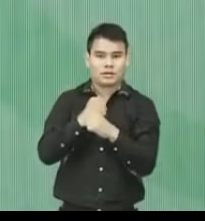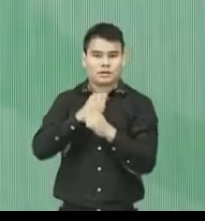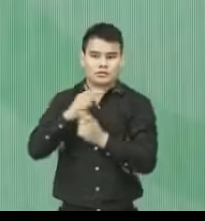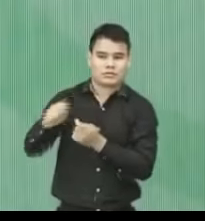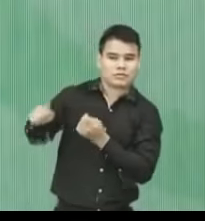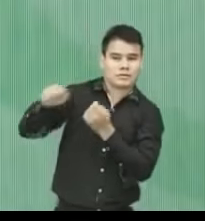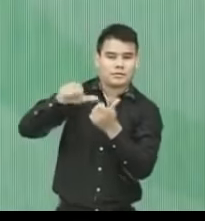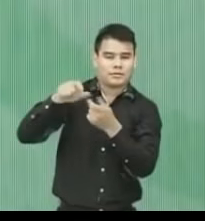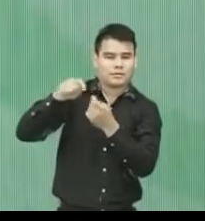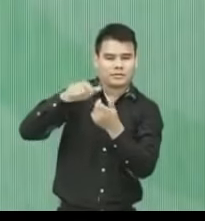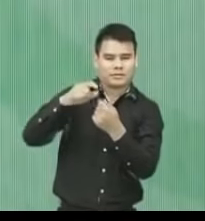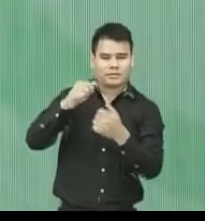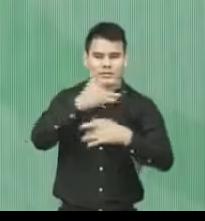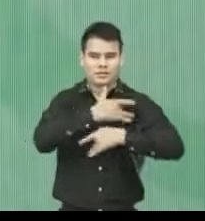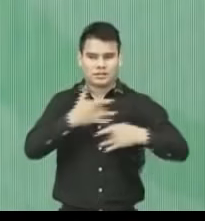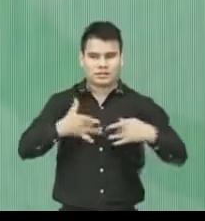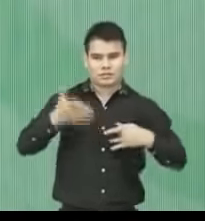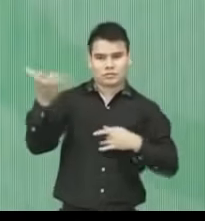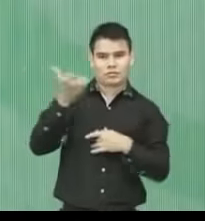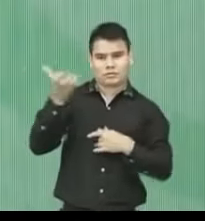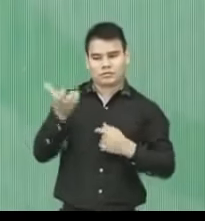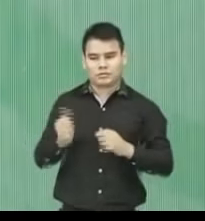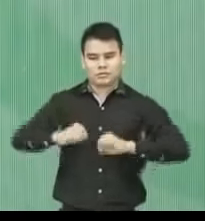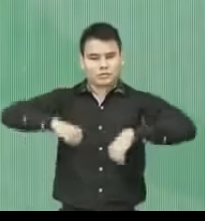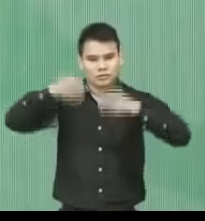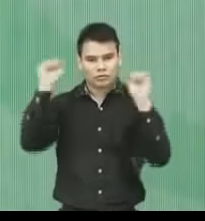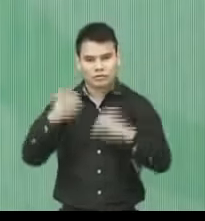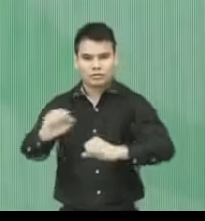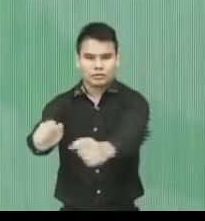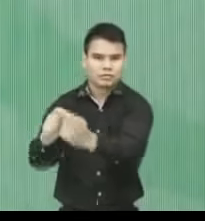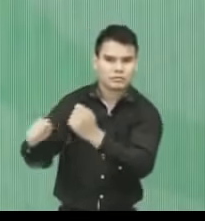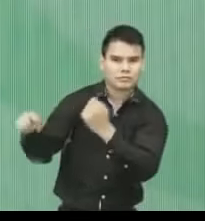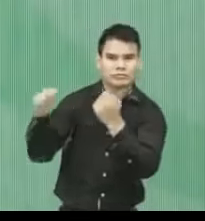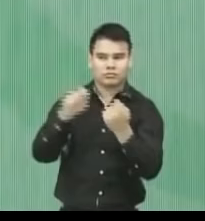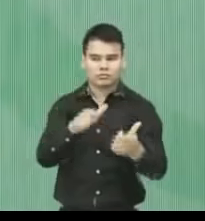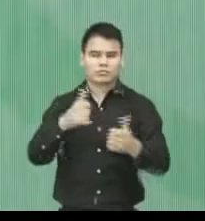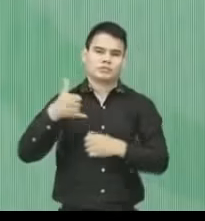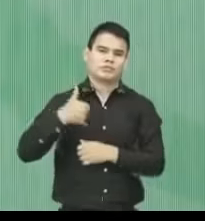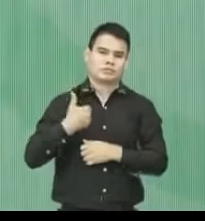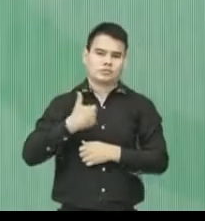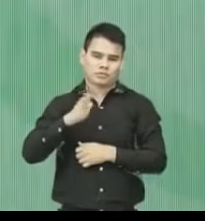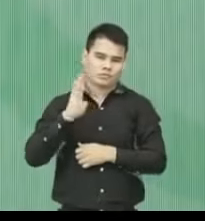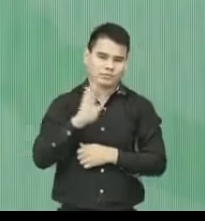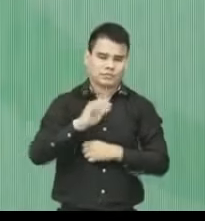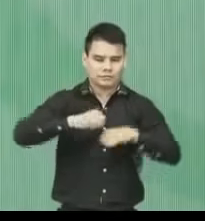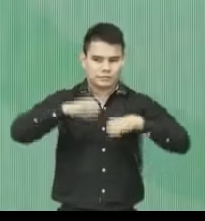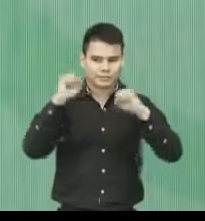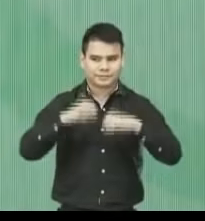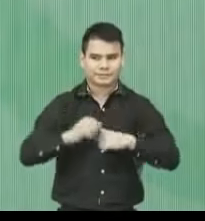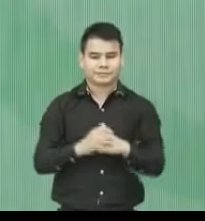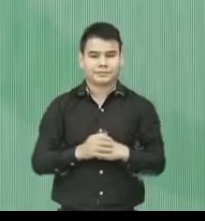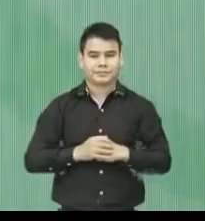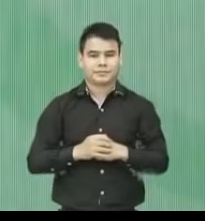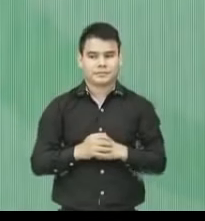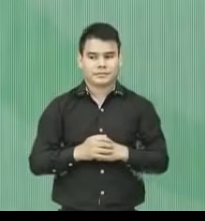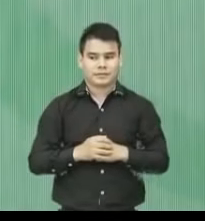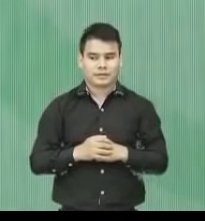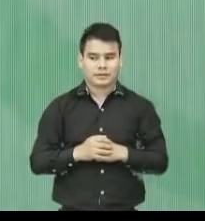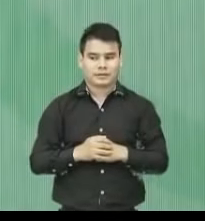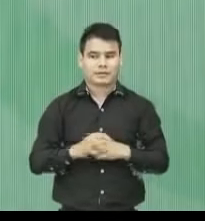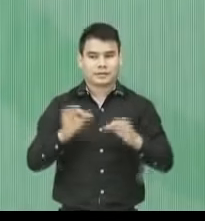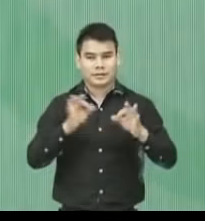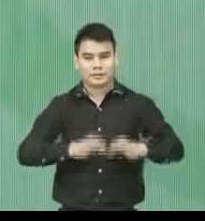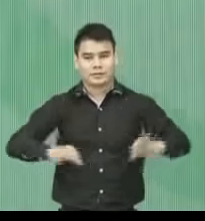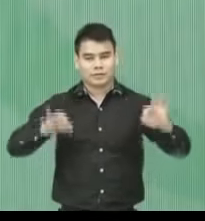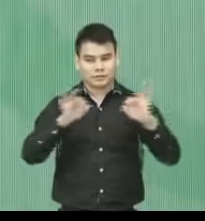puede ayudar a hacer una revolución en términos de generación de empleo juvenil es muy importante en quinto